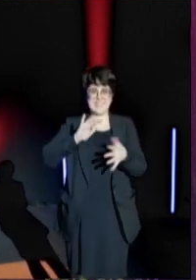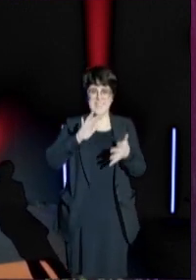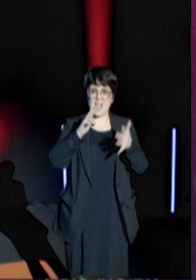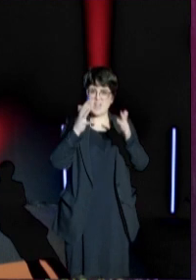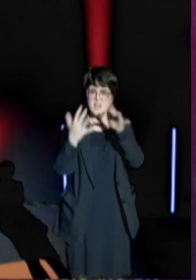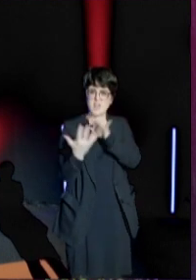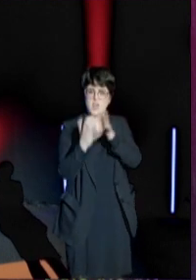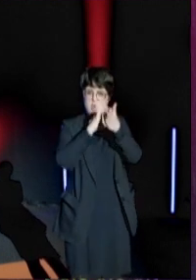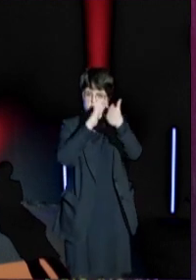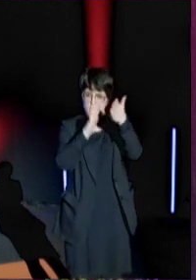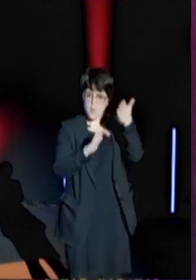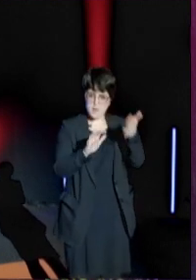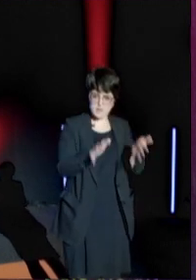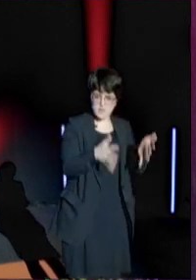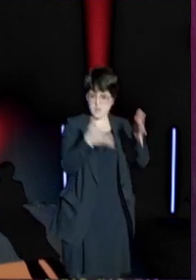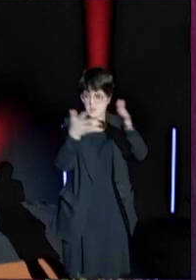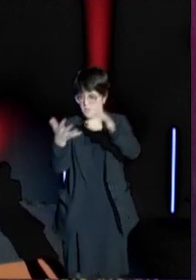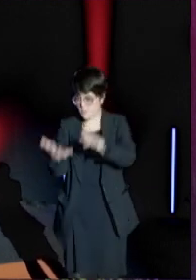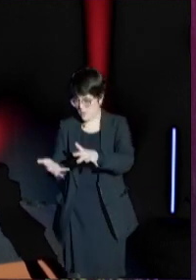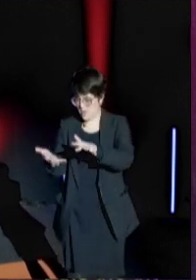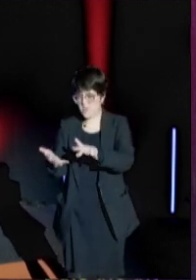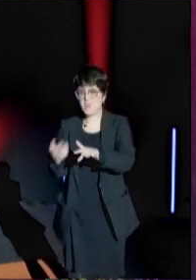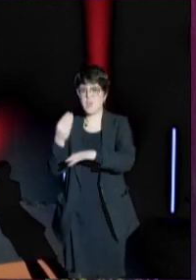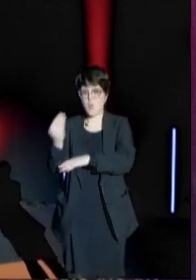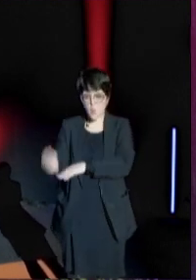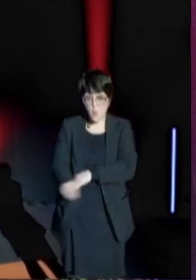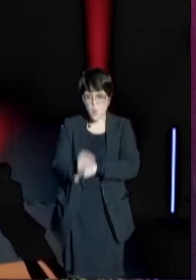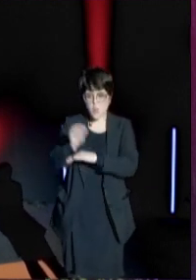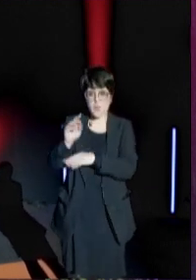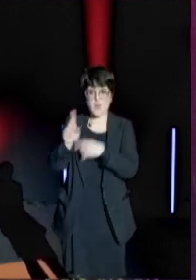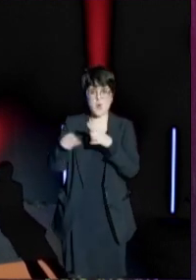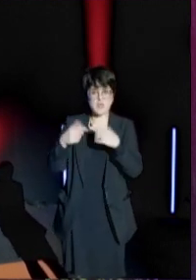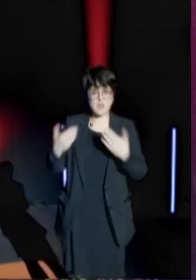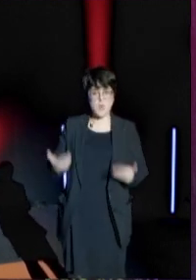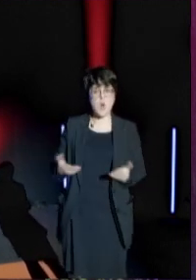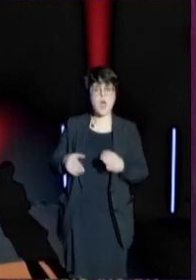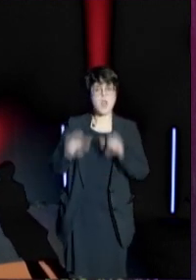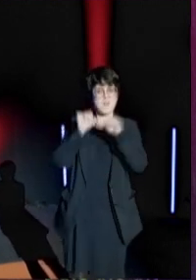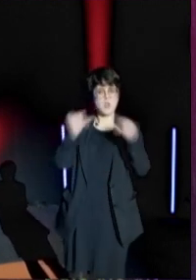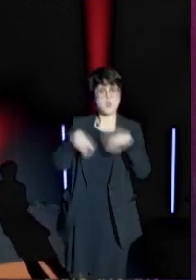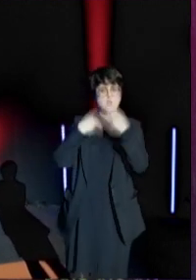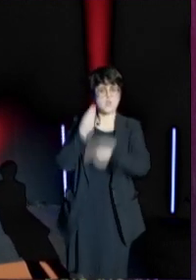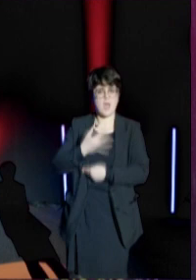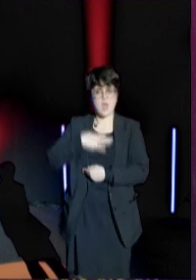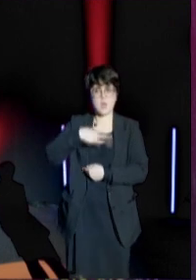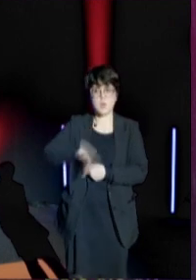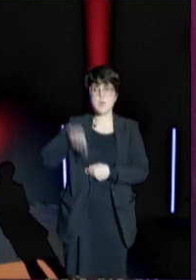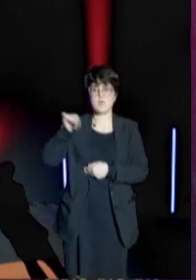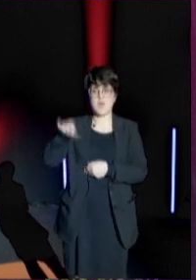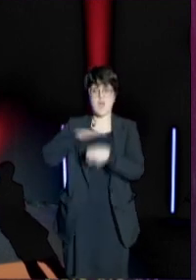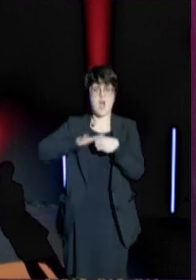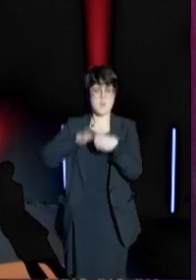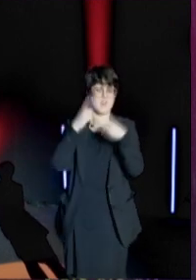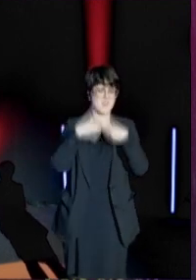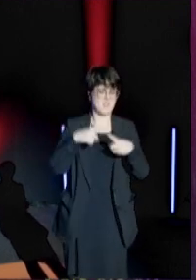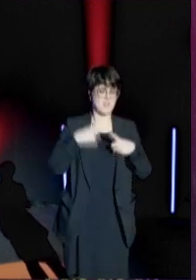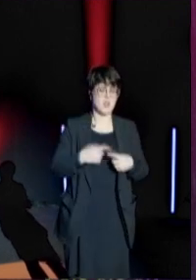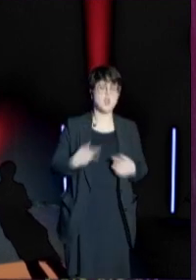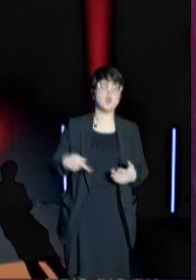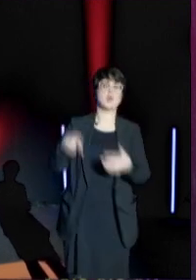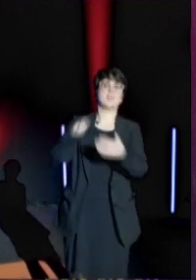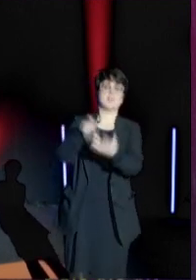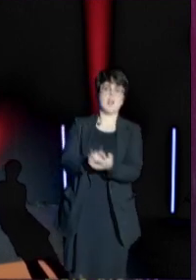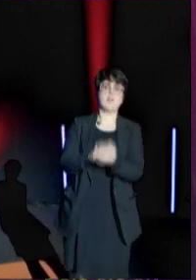mucha documentación curarla para que pueda ser utilizada por los modelos y aquí estamos trabajando en distintos ámbitos Y de nuevo el ámbito